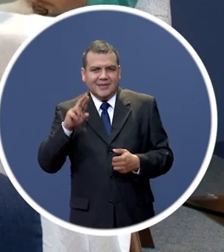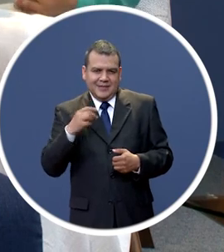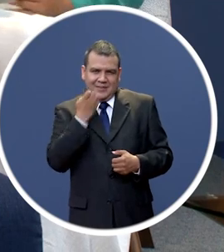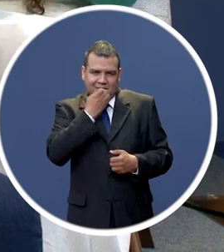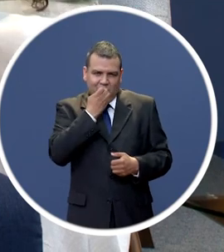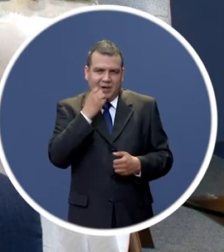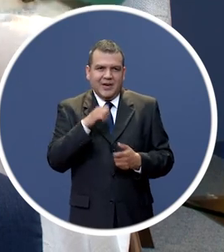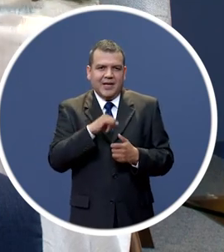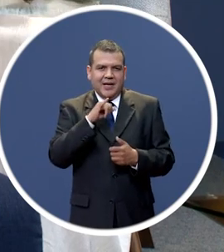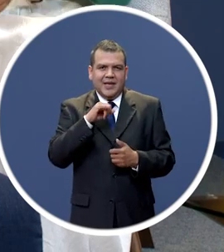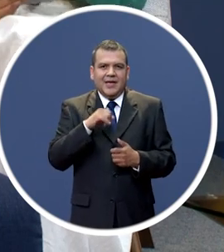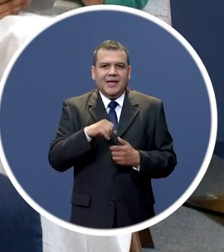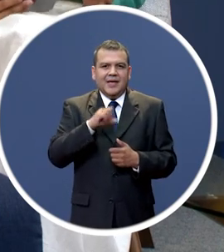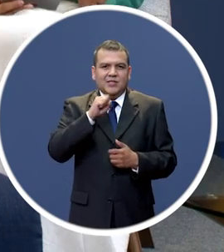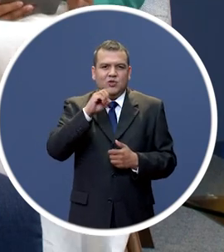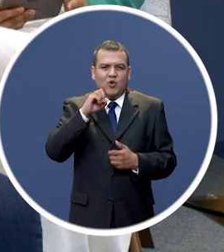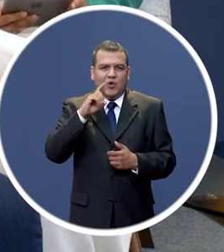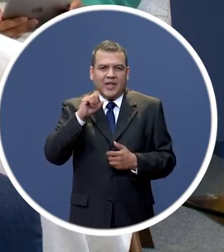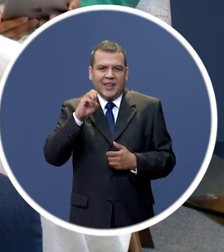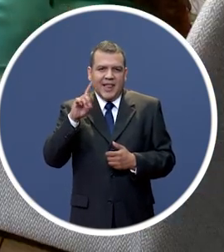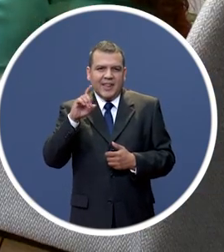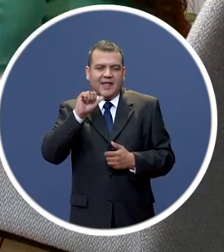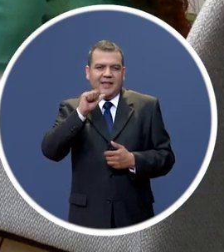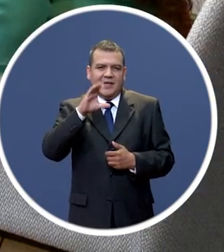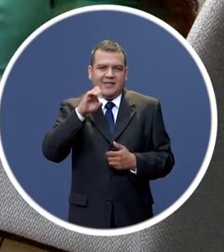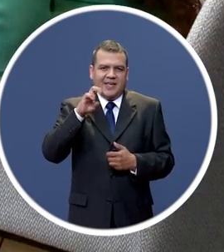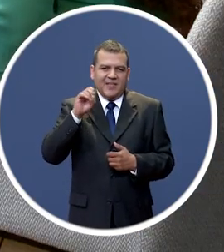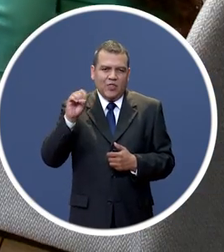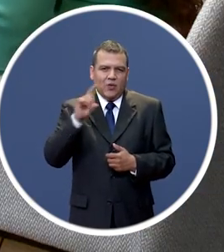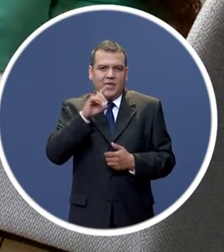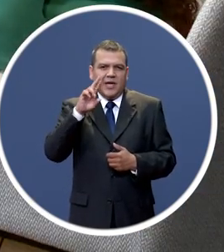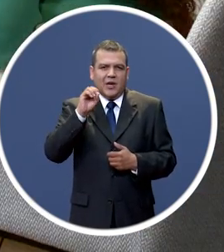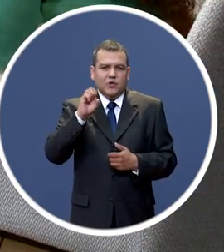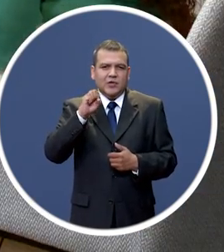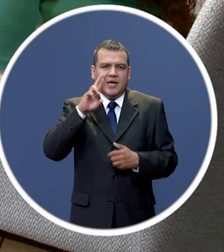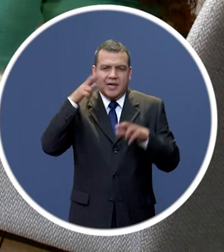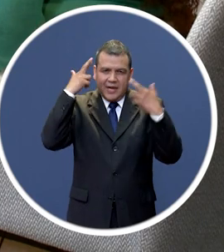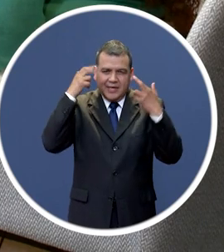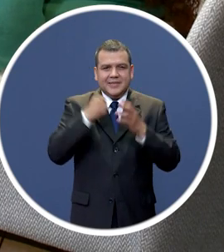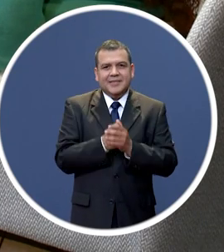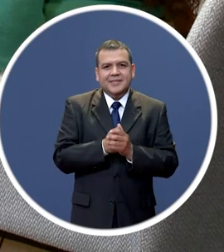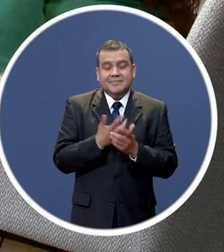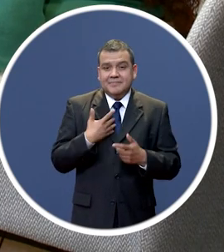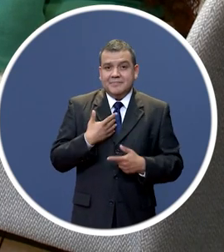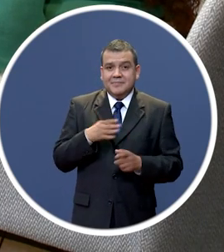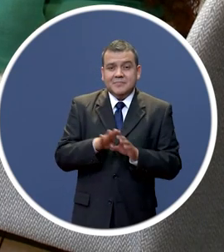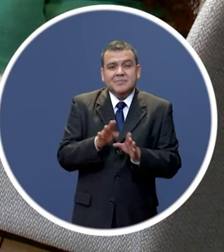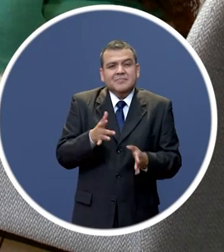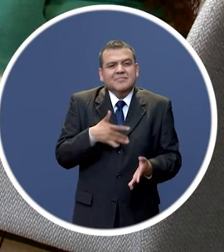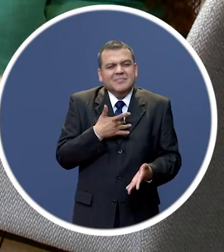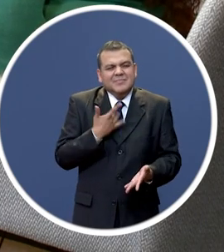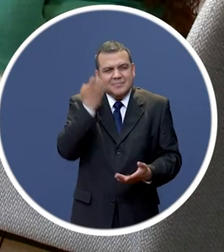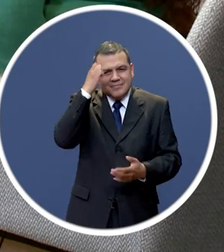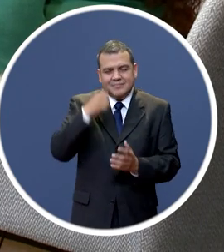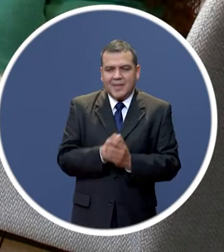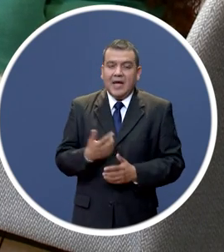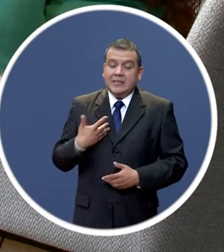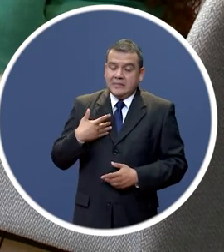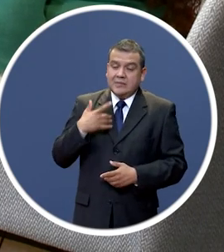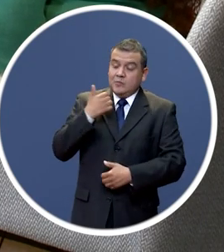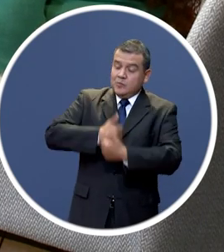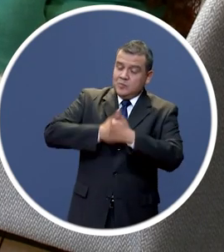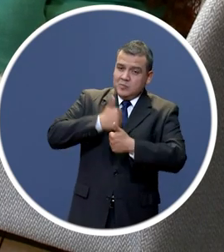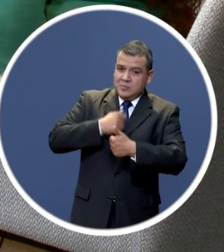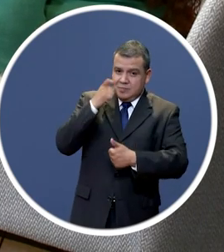que estás dando clase allí, específicamente de lengua de señas. Sí, pues ha sido un gran reto, una,